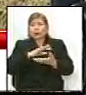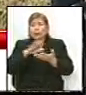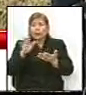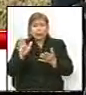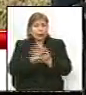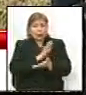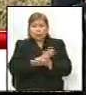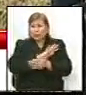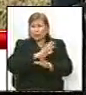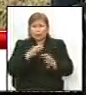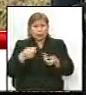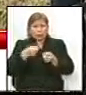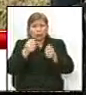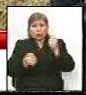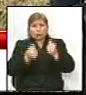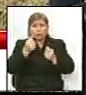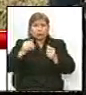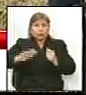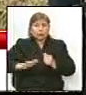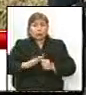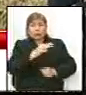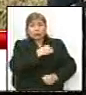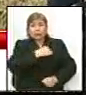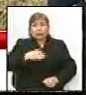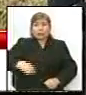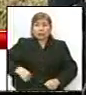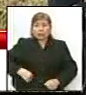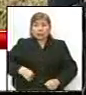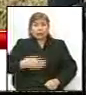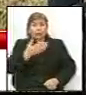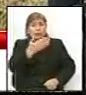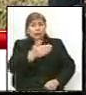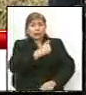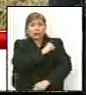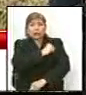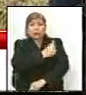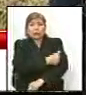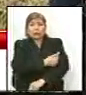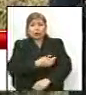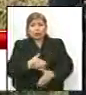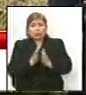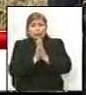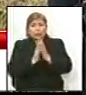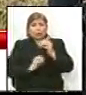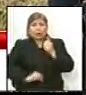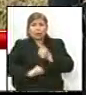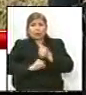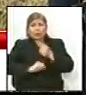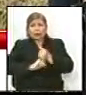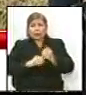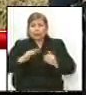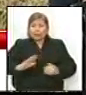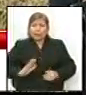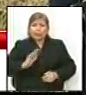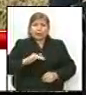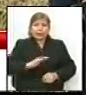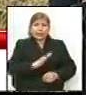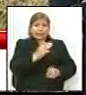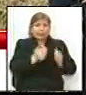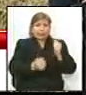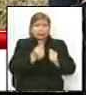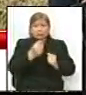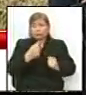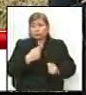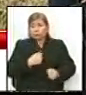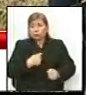cae Ministerio de Transporte Iman. Entonces, cae talla, señores autoridades, apoya y culiabaico, cae carretera y cota. Bueno,